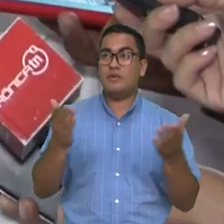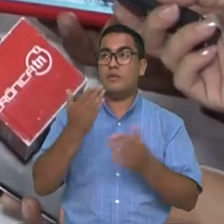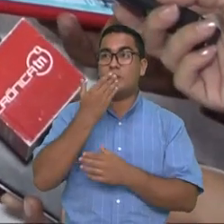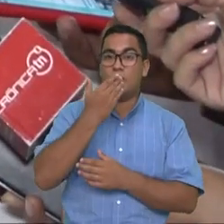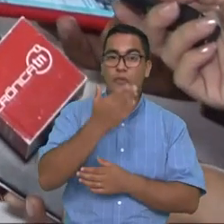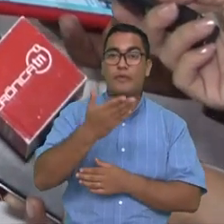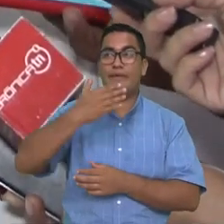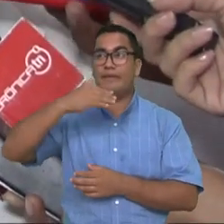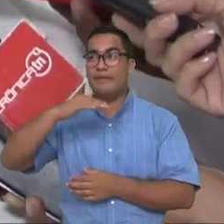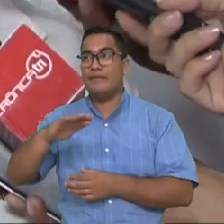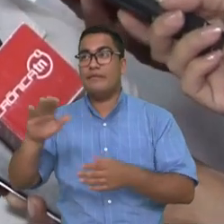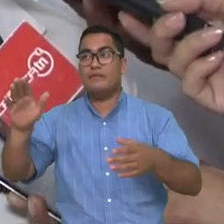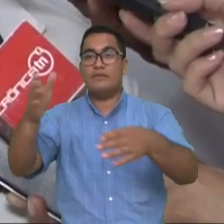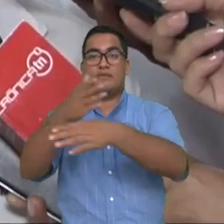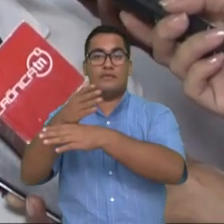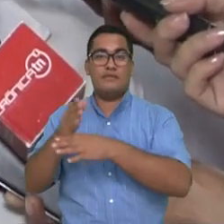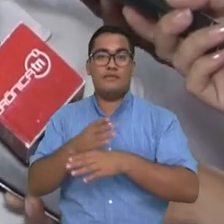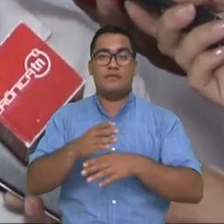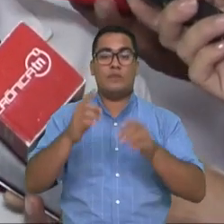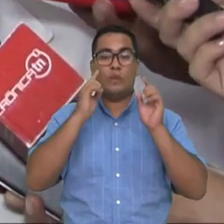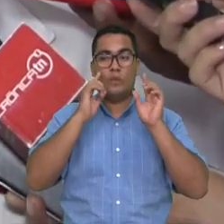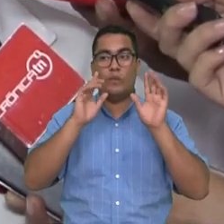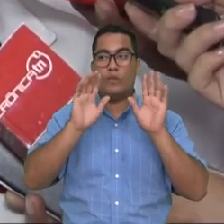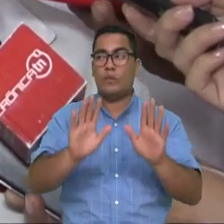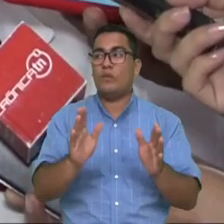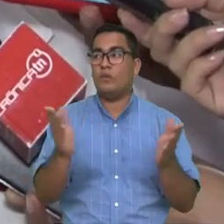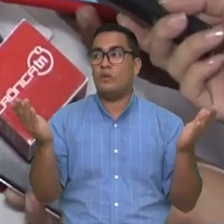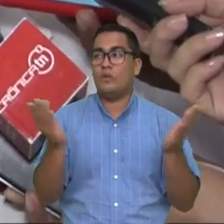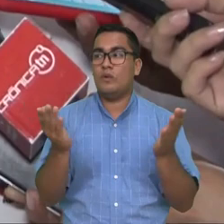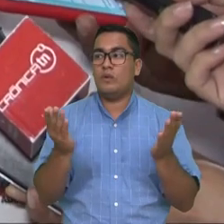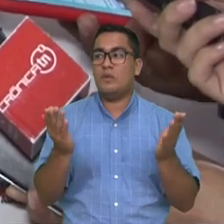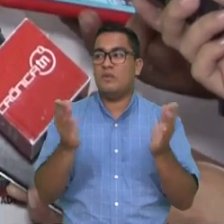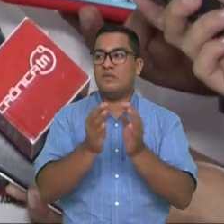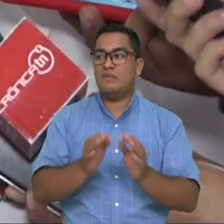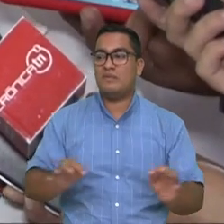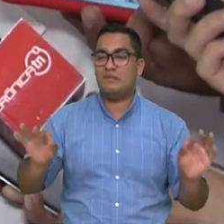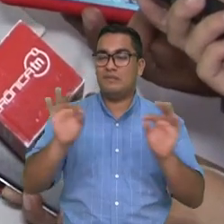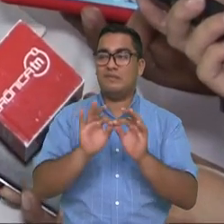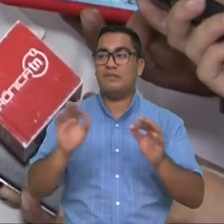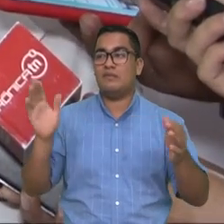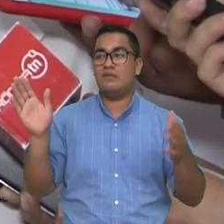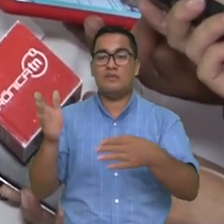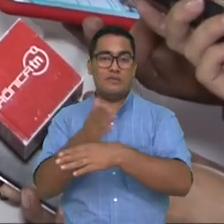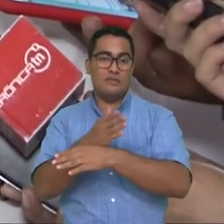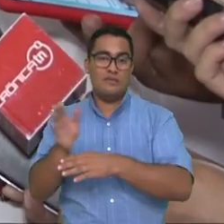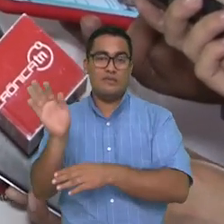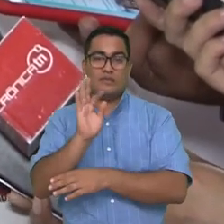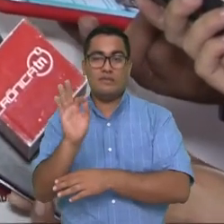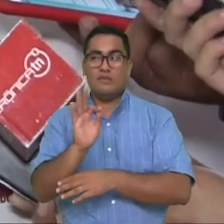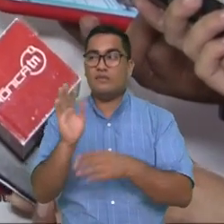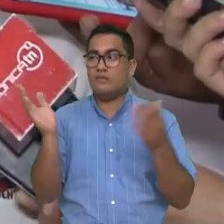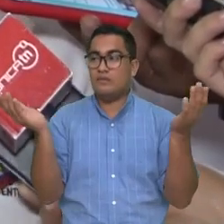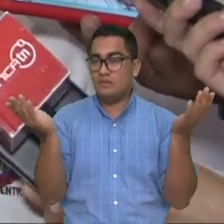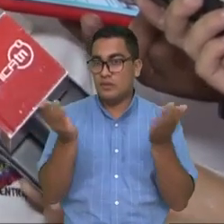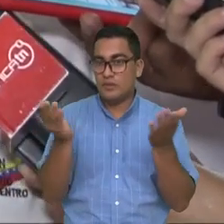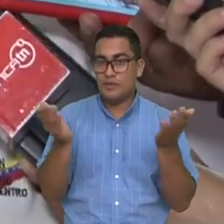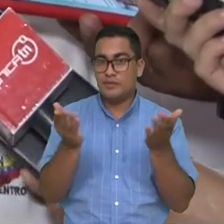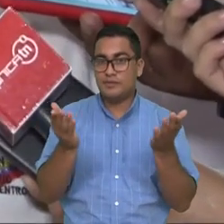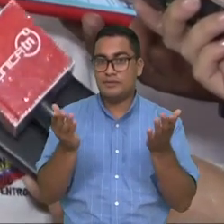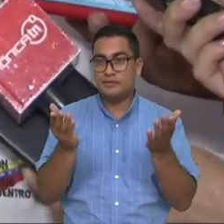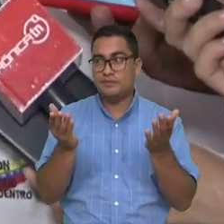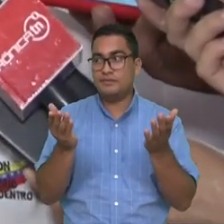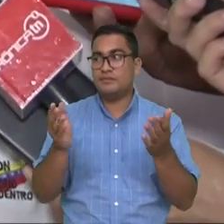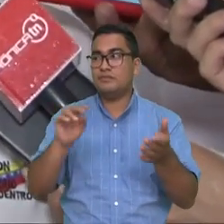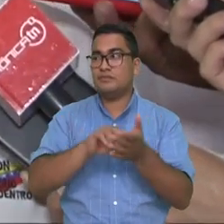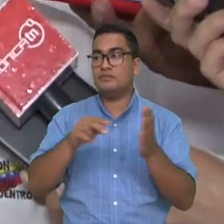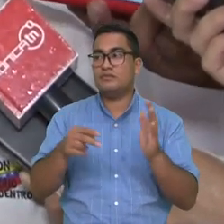cada uno de los protocolos, de los métodos de actuación a partir de todo